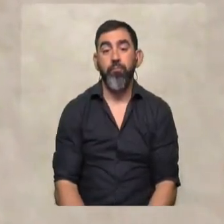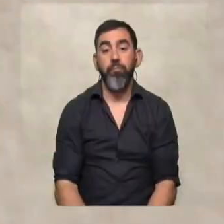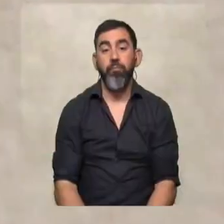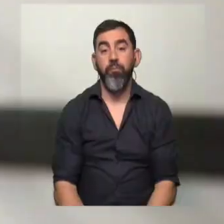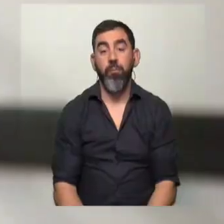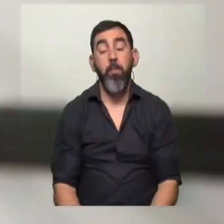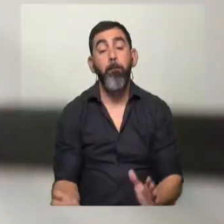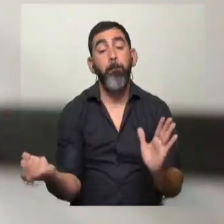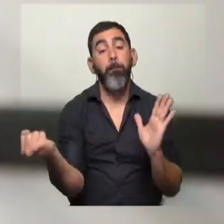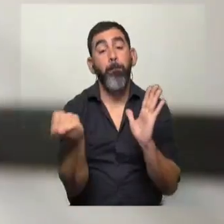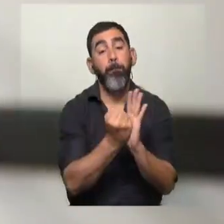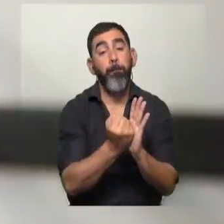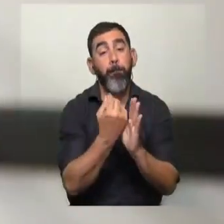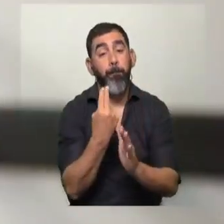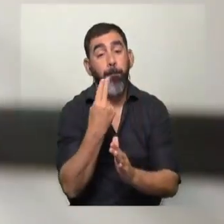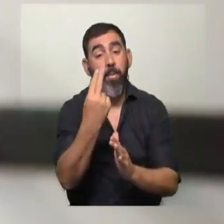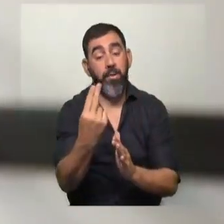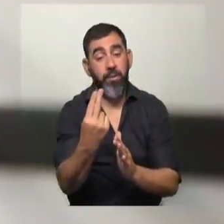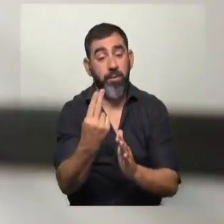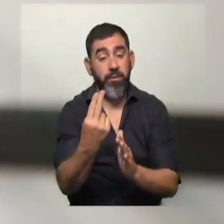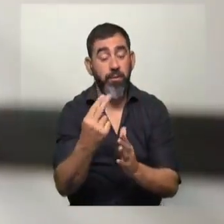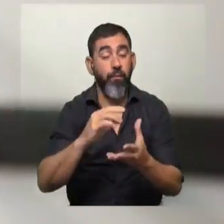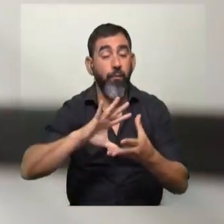Las patentes, en su versión más